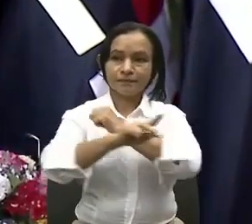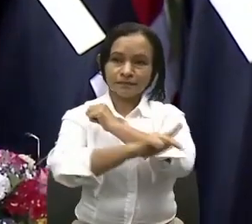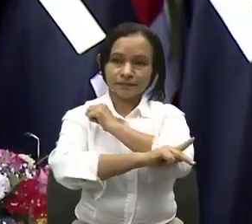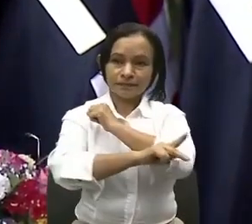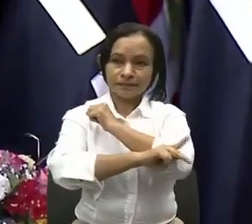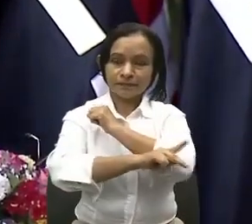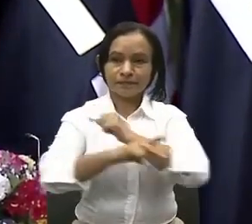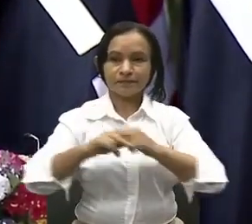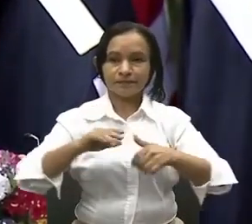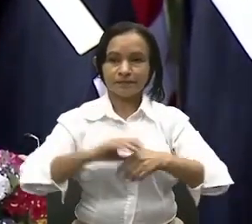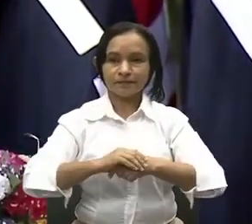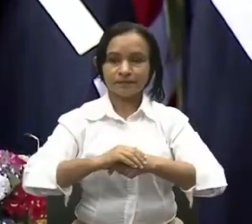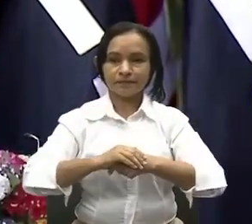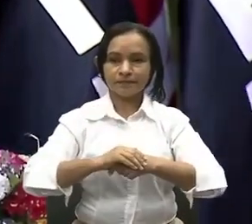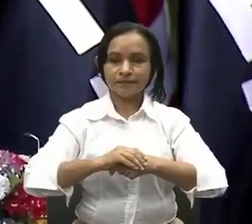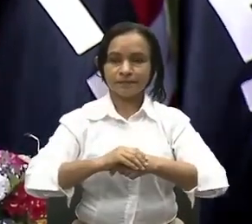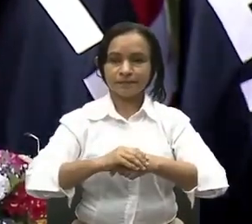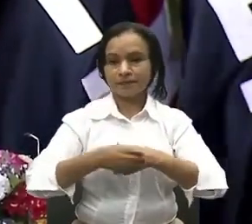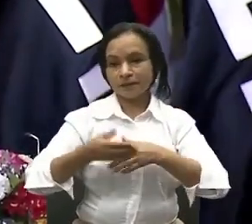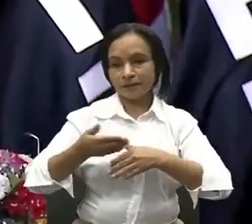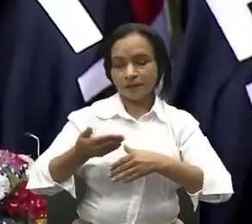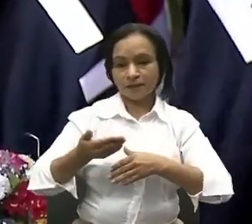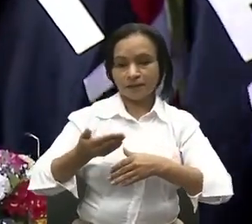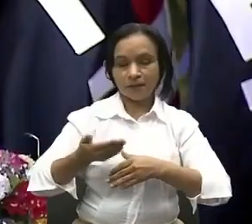lo fueron en el pasado,